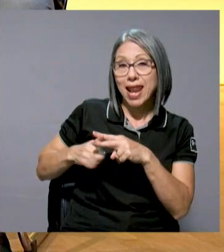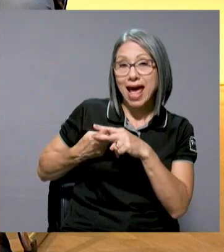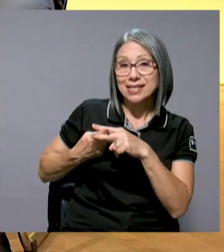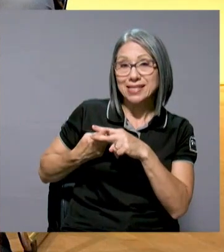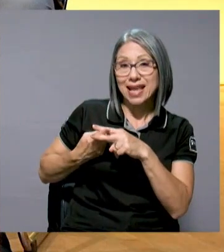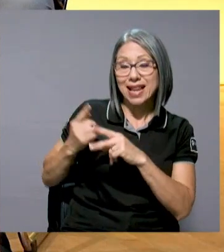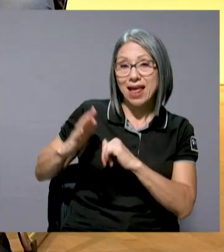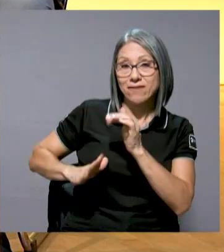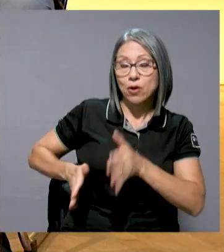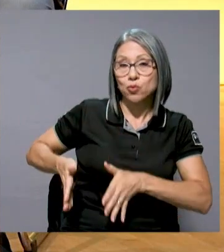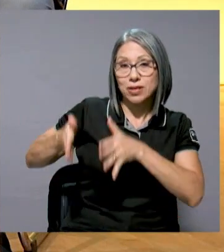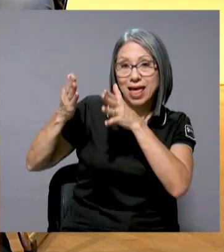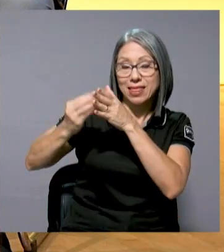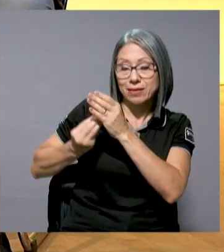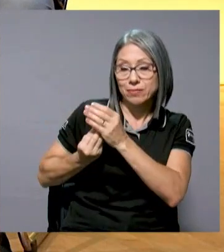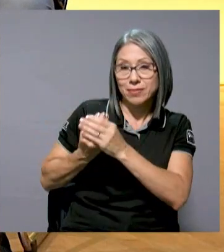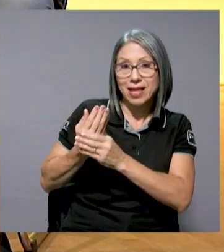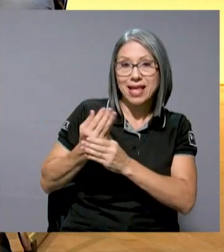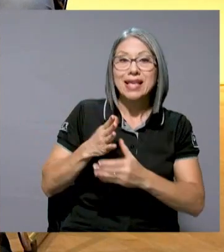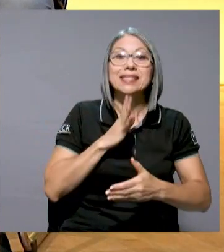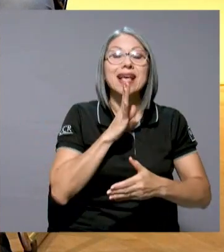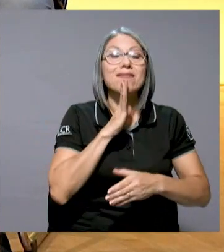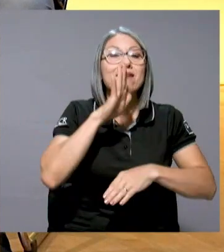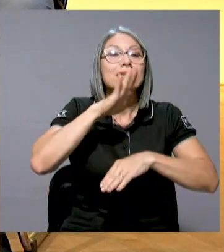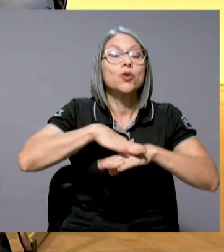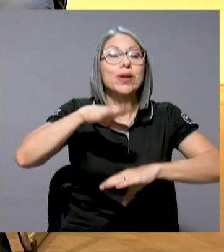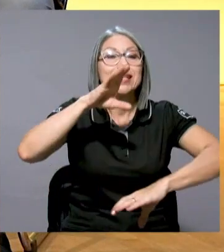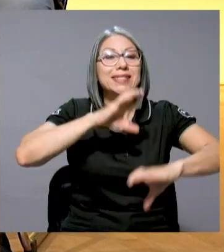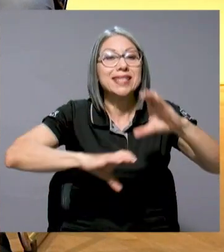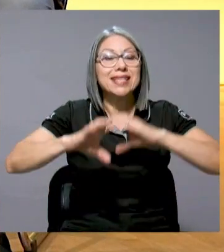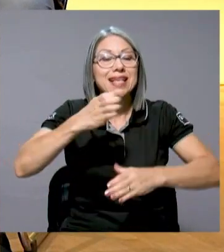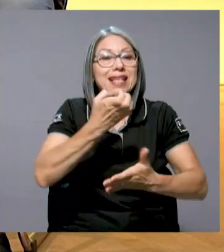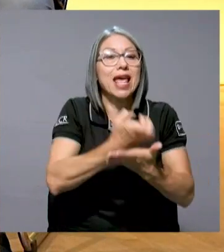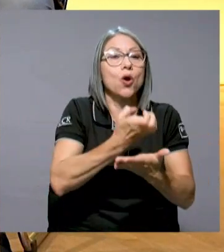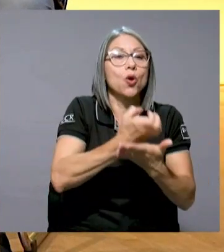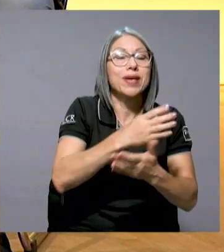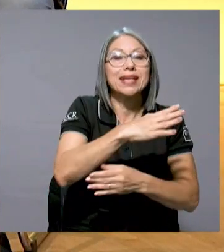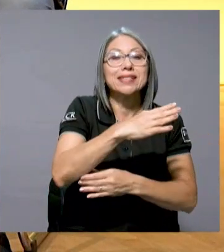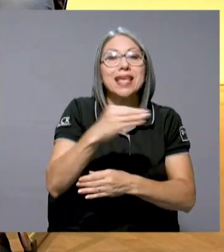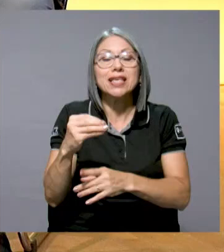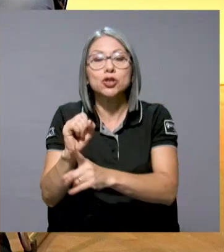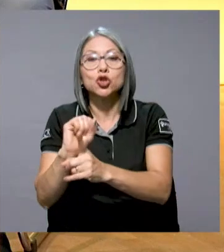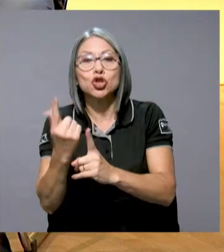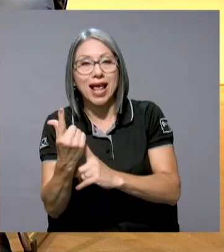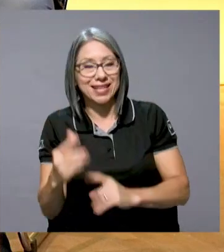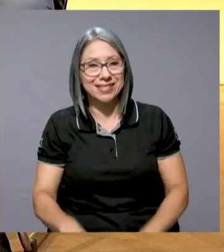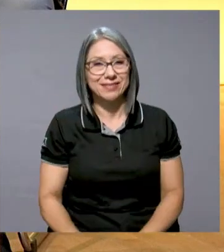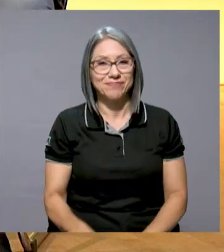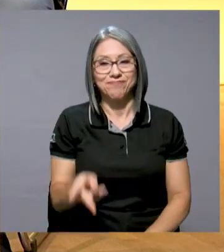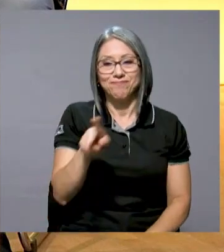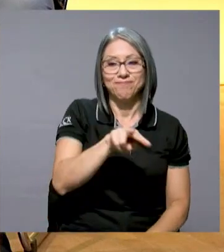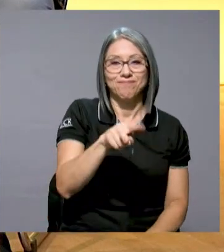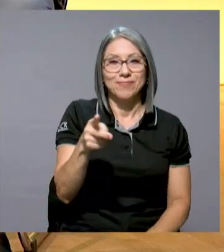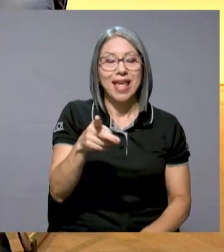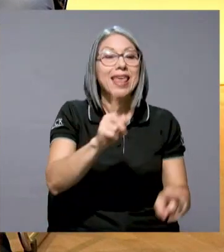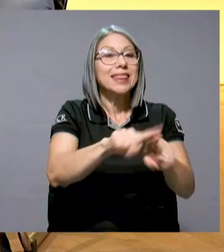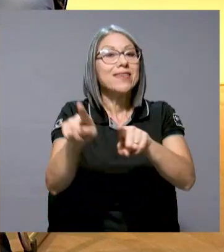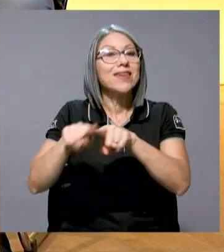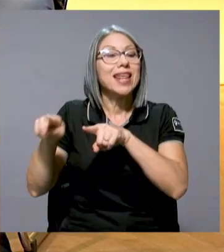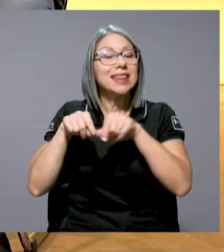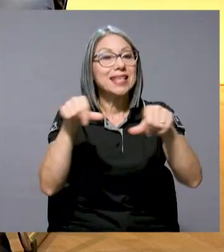¿verdad? Que se hablaba ciencias económicas y sociales, las diferentes disciplinas y